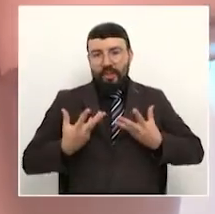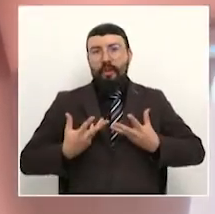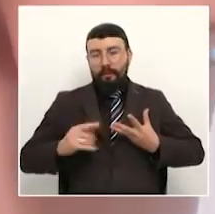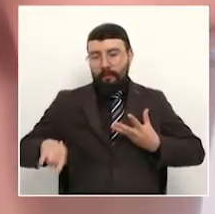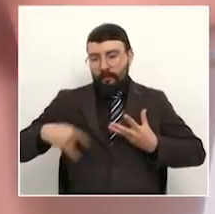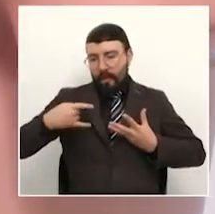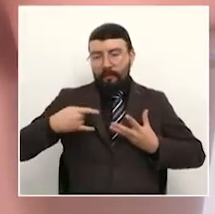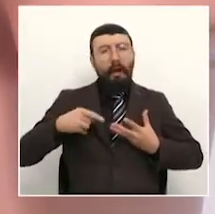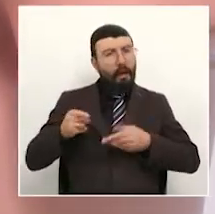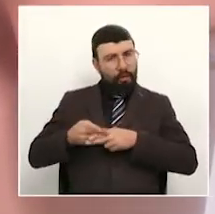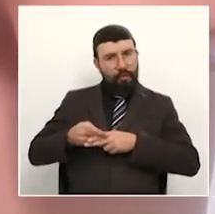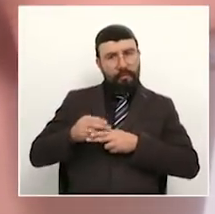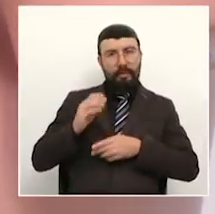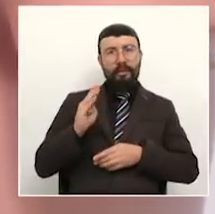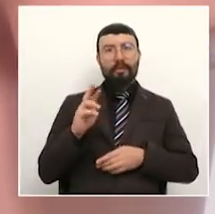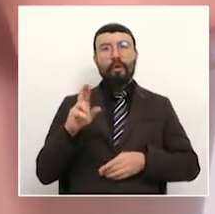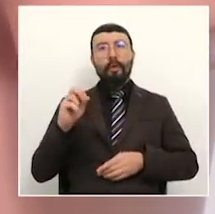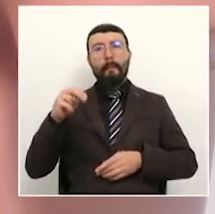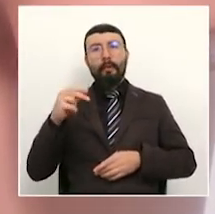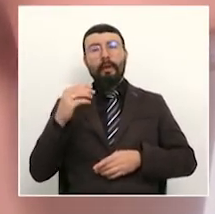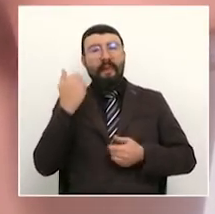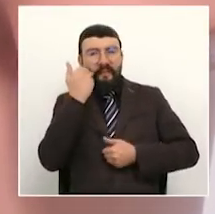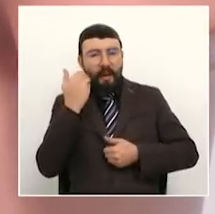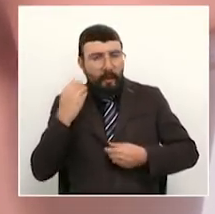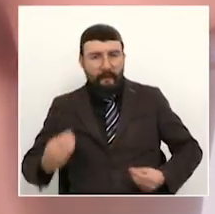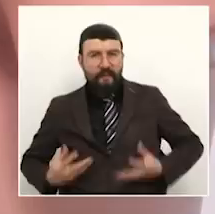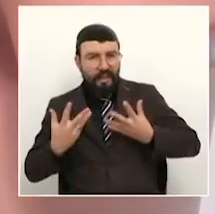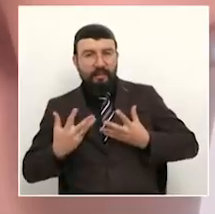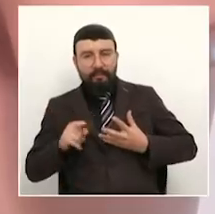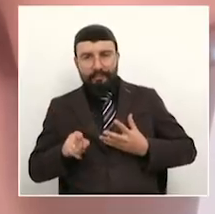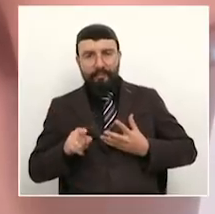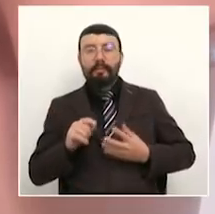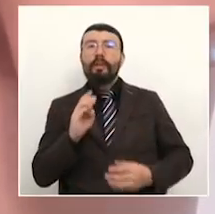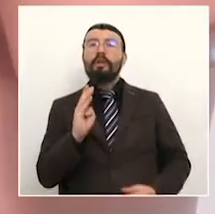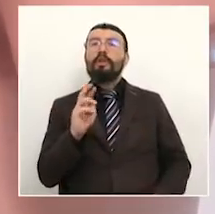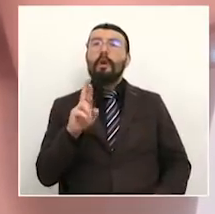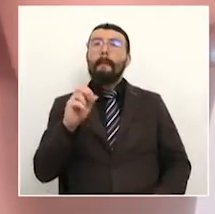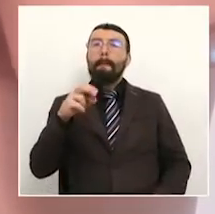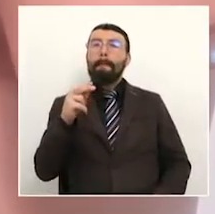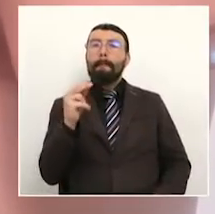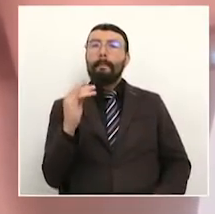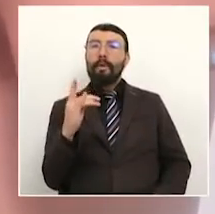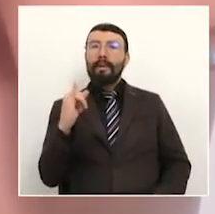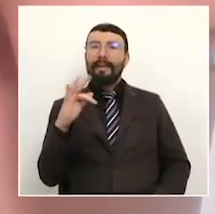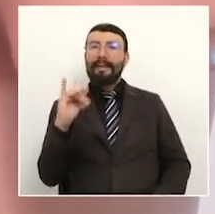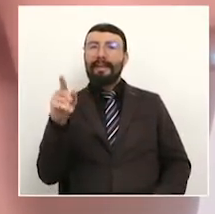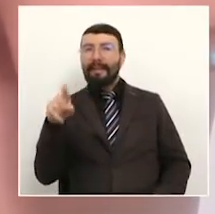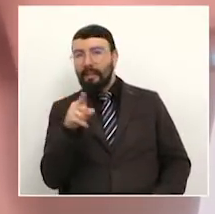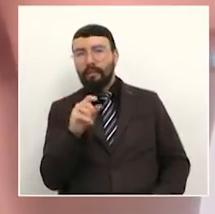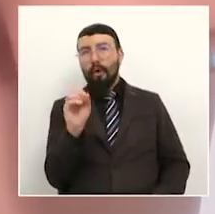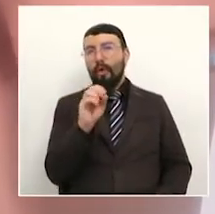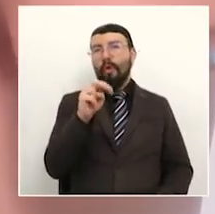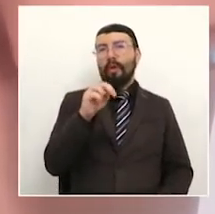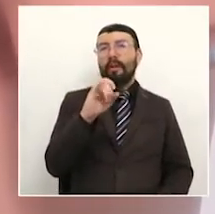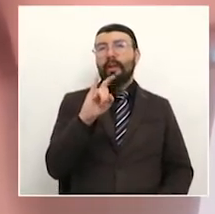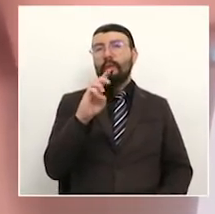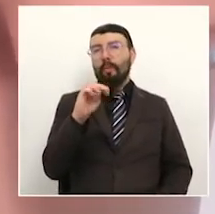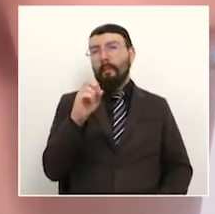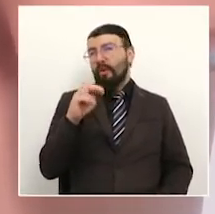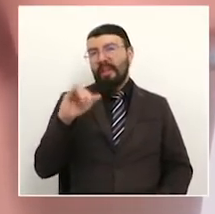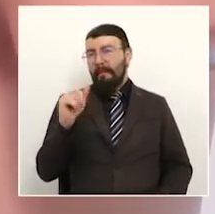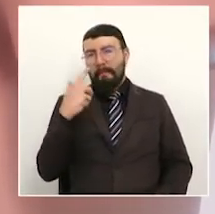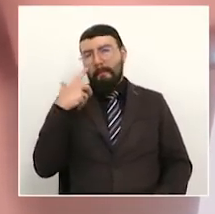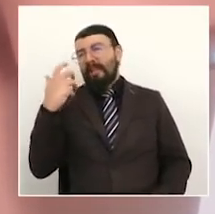bronquitis y de neumonía y de otras infecciones digamos que no son las más comunes la bronquitis y la neumonía son las más comunes pero hay otras infecciones